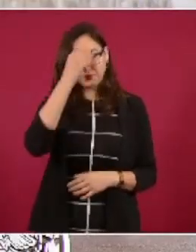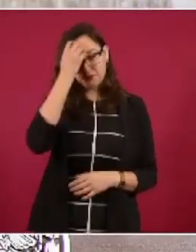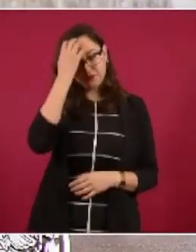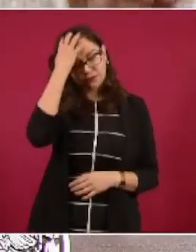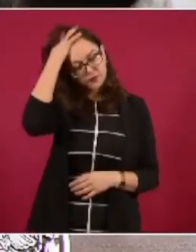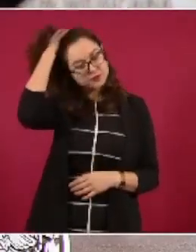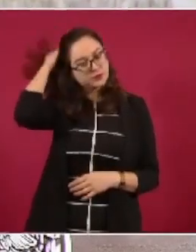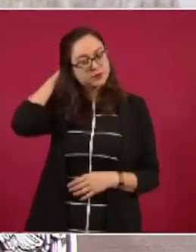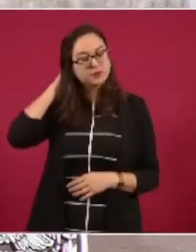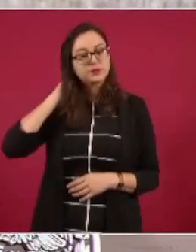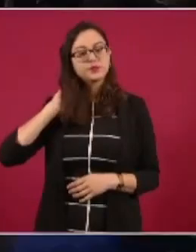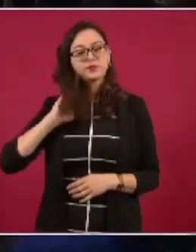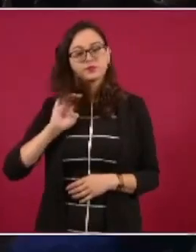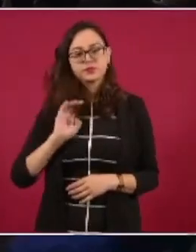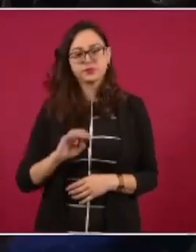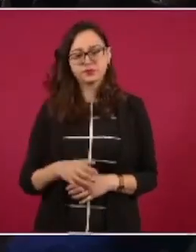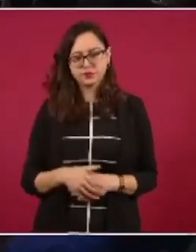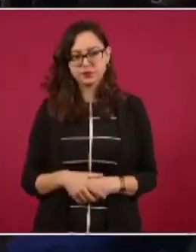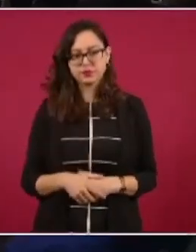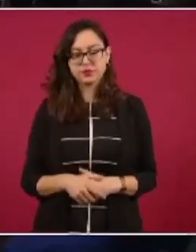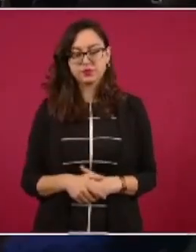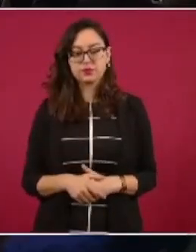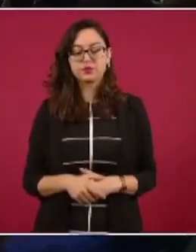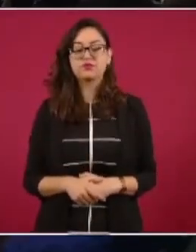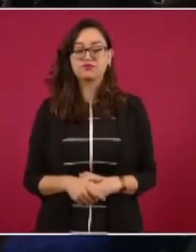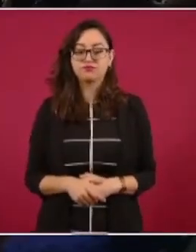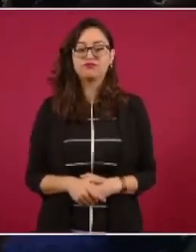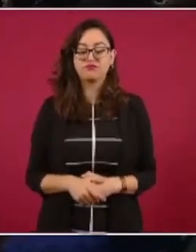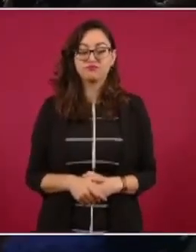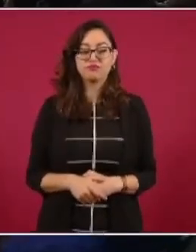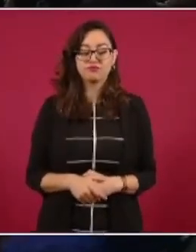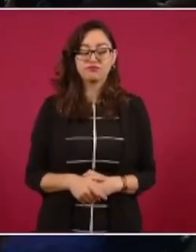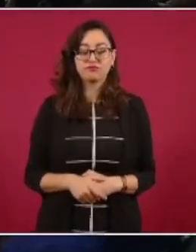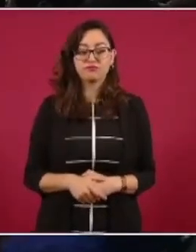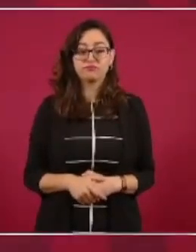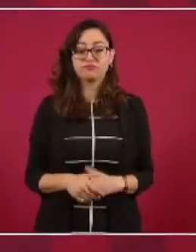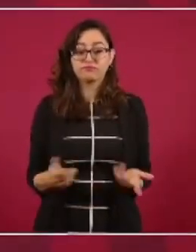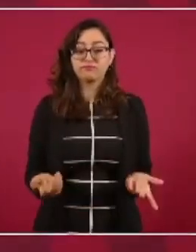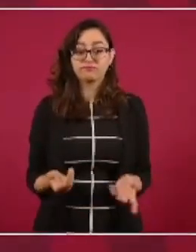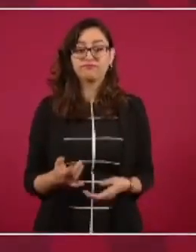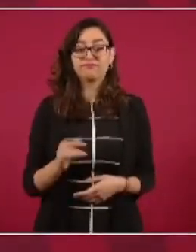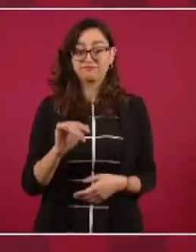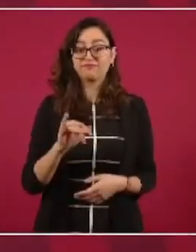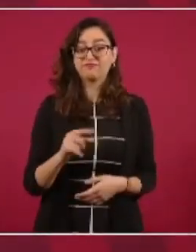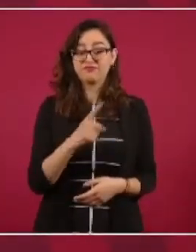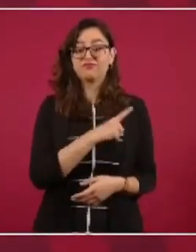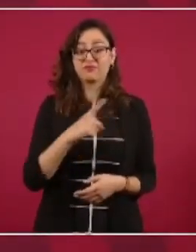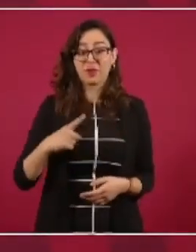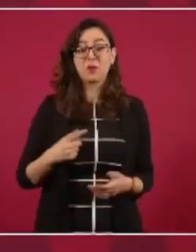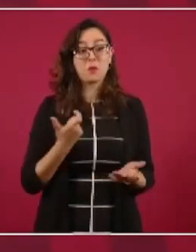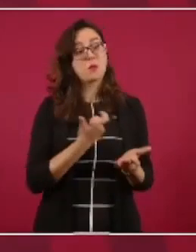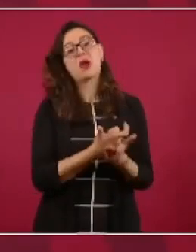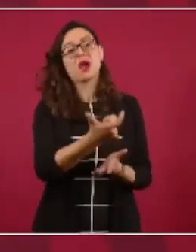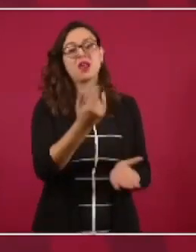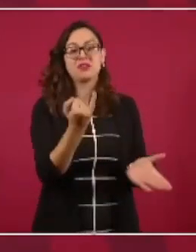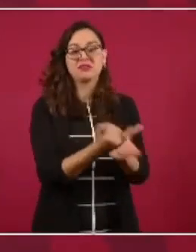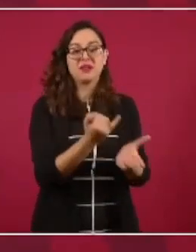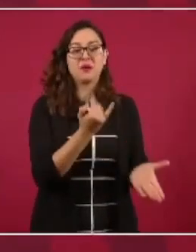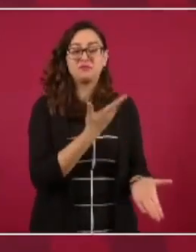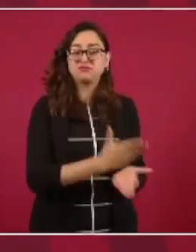Y tenemos que pagar mucho servicio por la deuda,